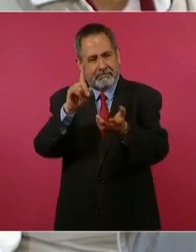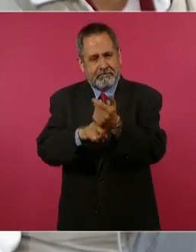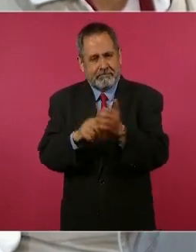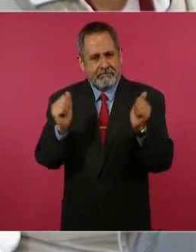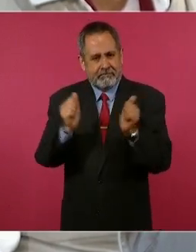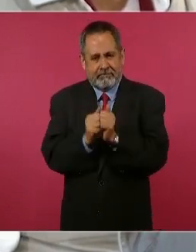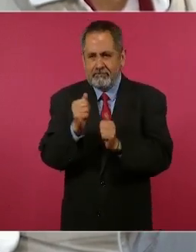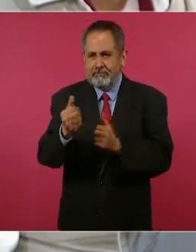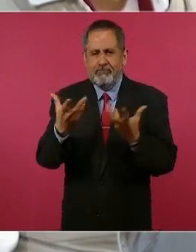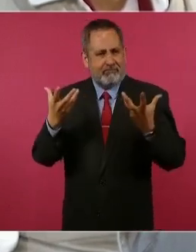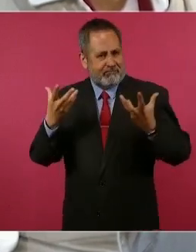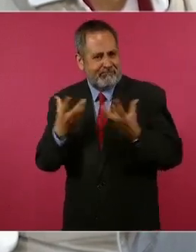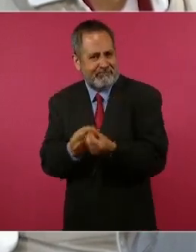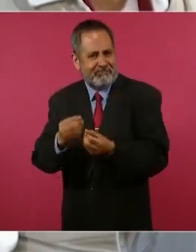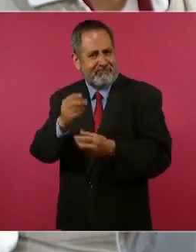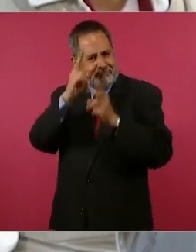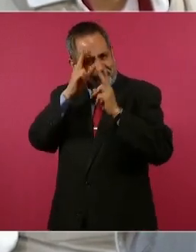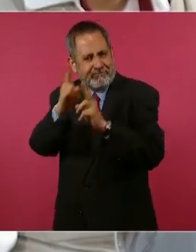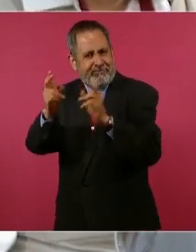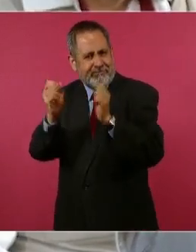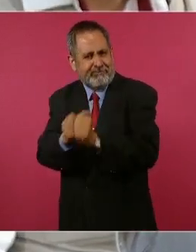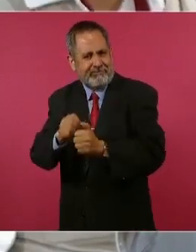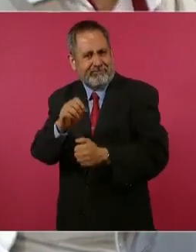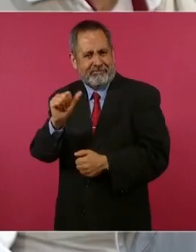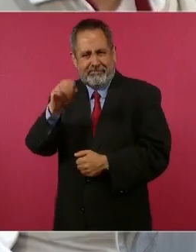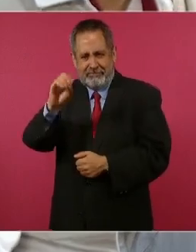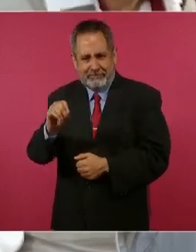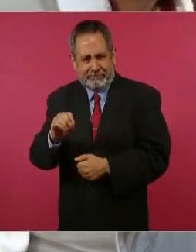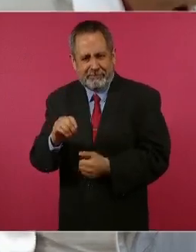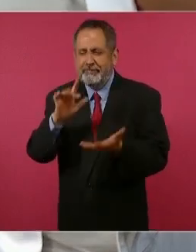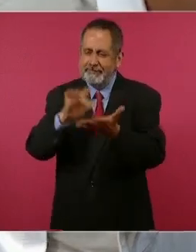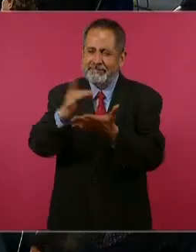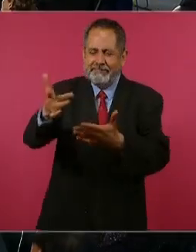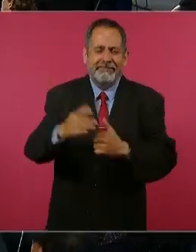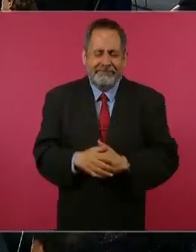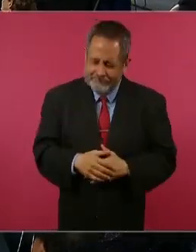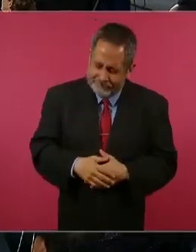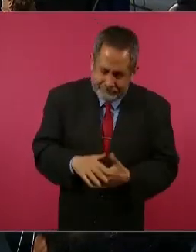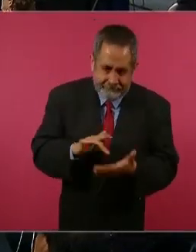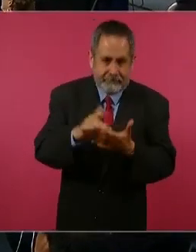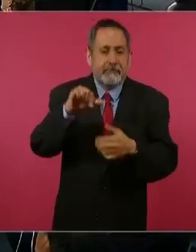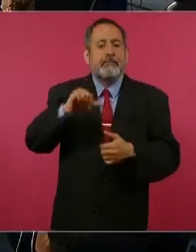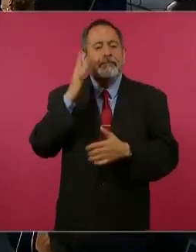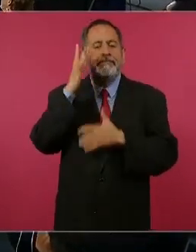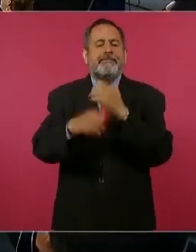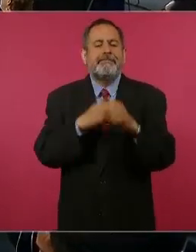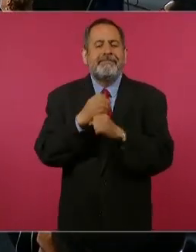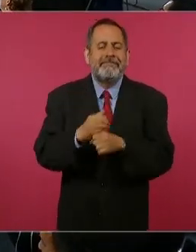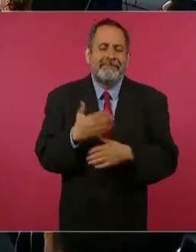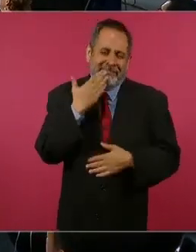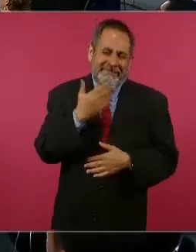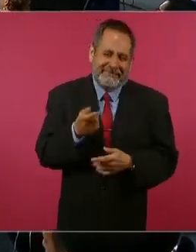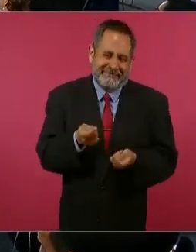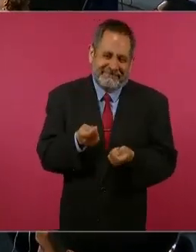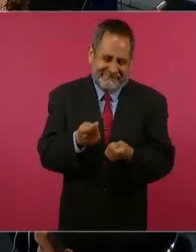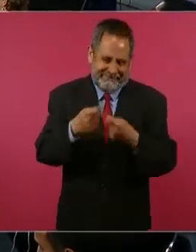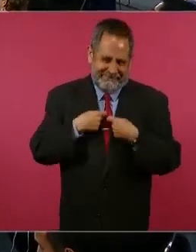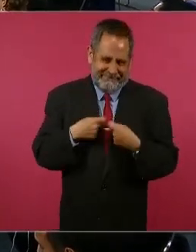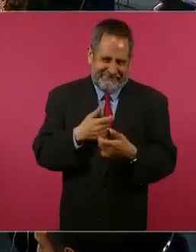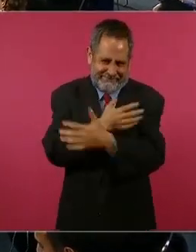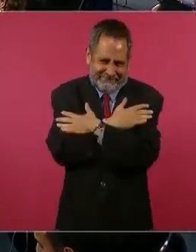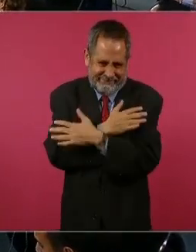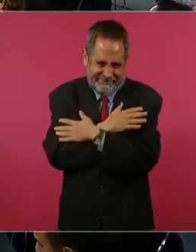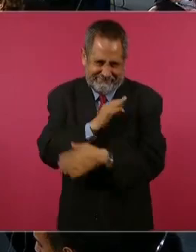estar con Obrador simplemente gracias gracias señor presidente hoy es mi cumpleaños quisiera saber si me puede dar un